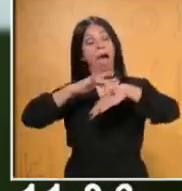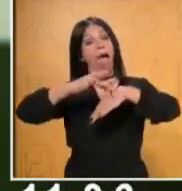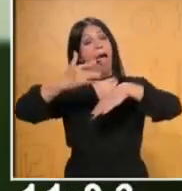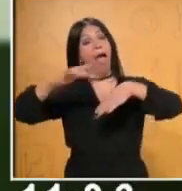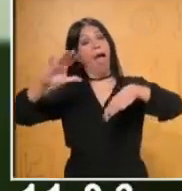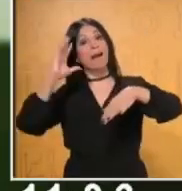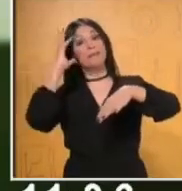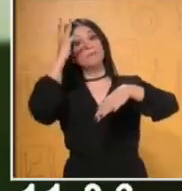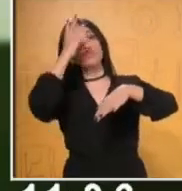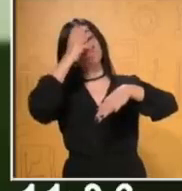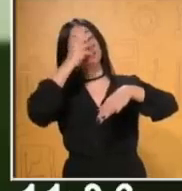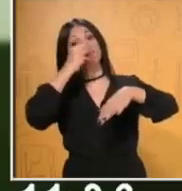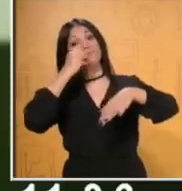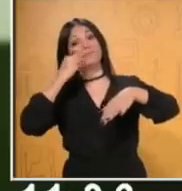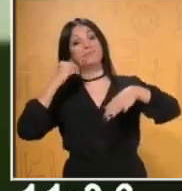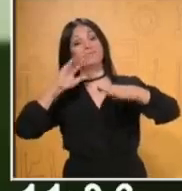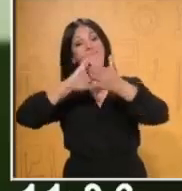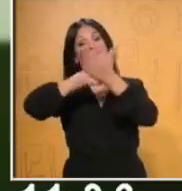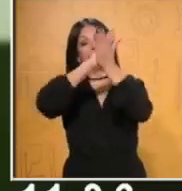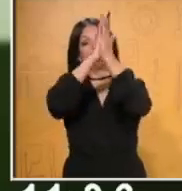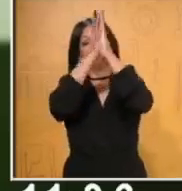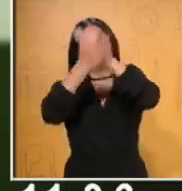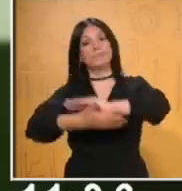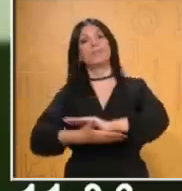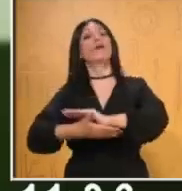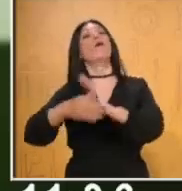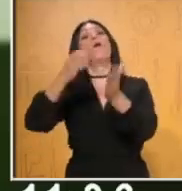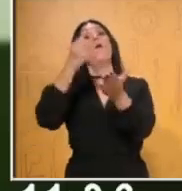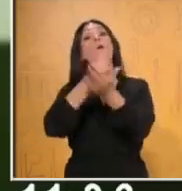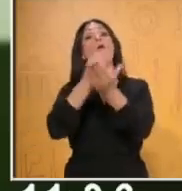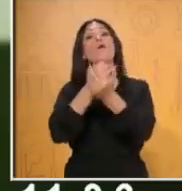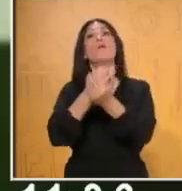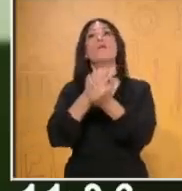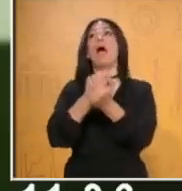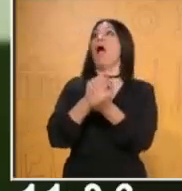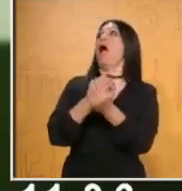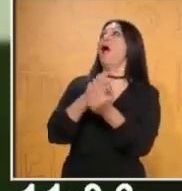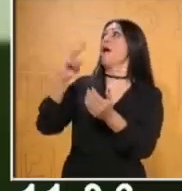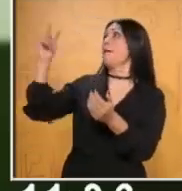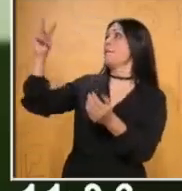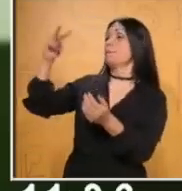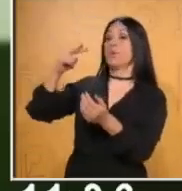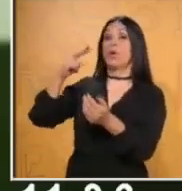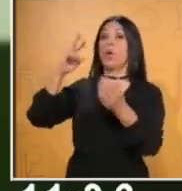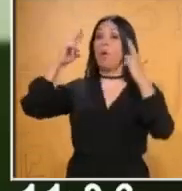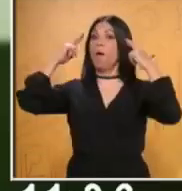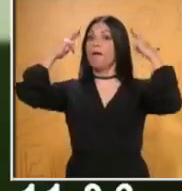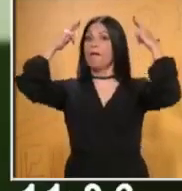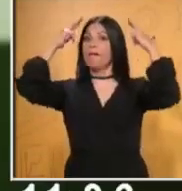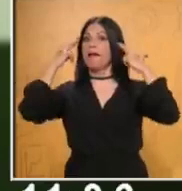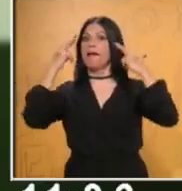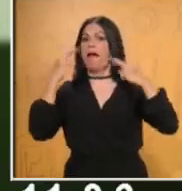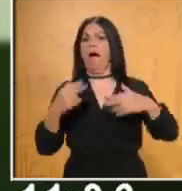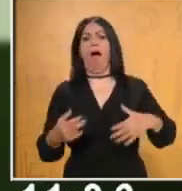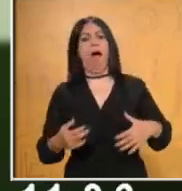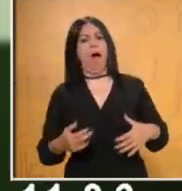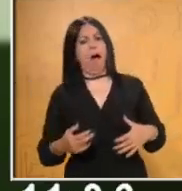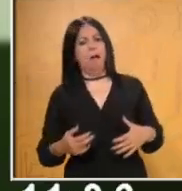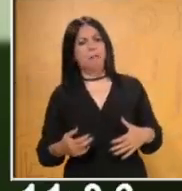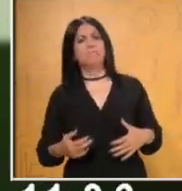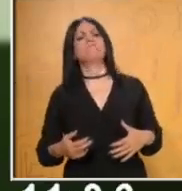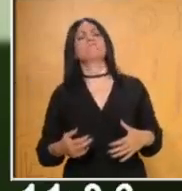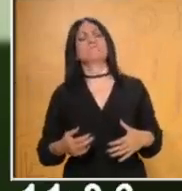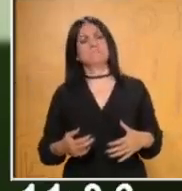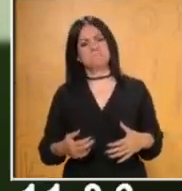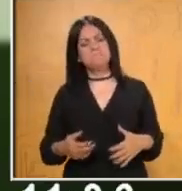oro. Cuando el rey vio la proeza, guiado por la avaricia, espetó. Veremos